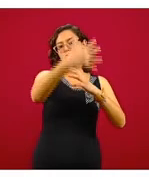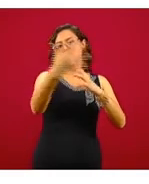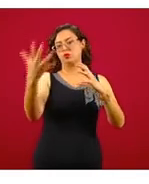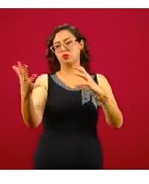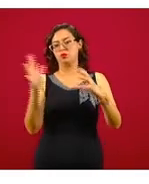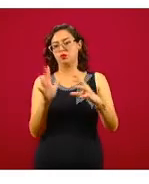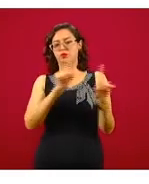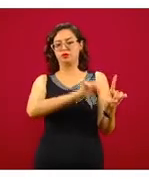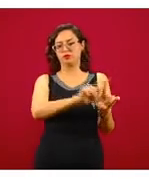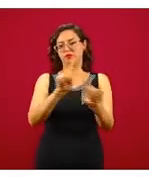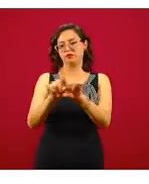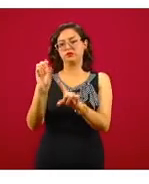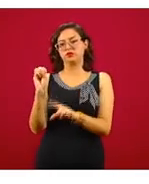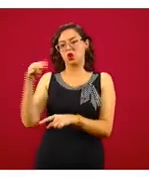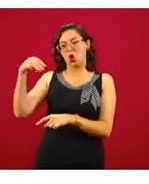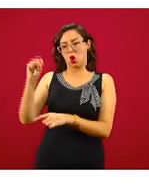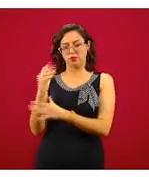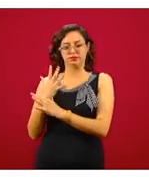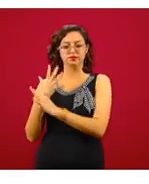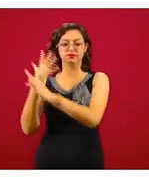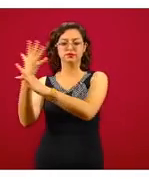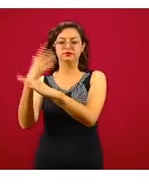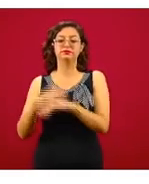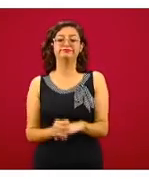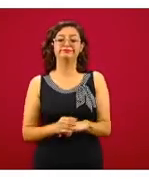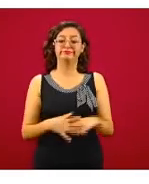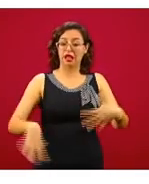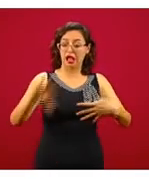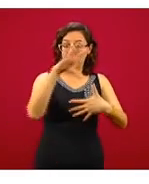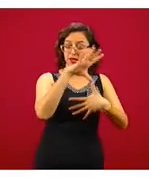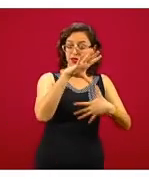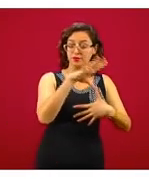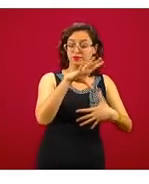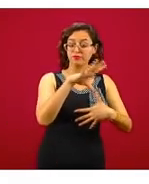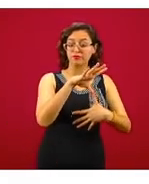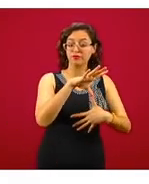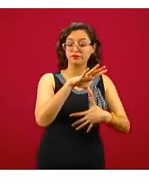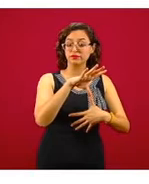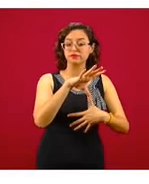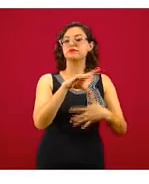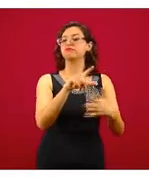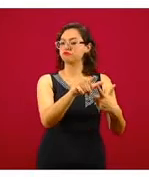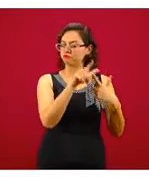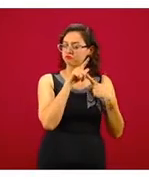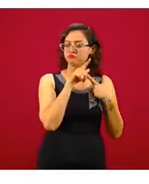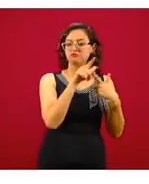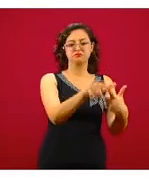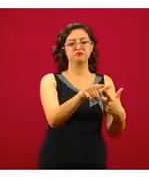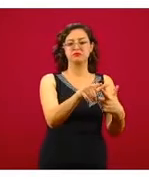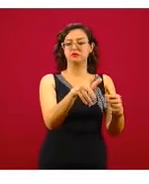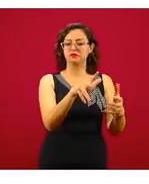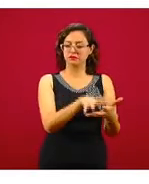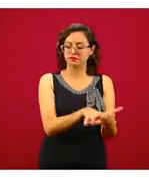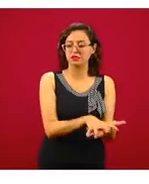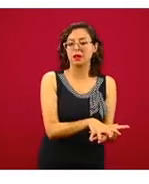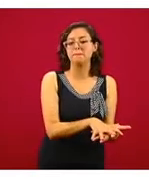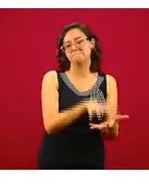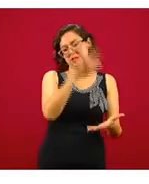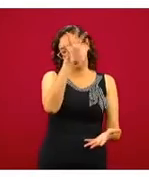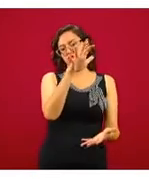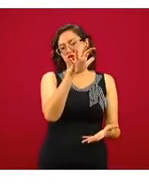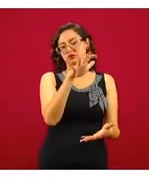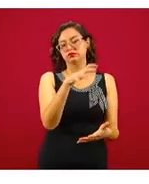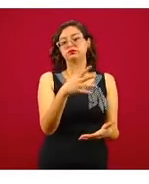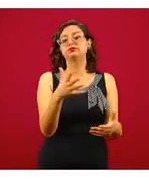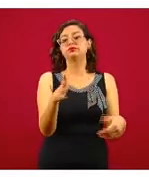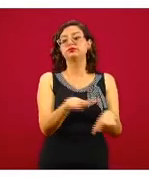by afectada. those Vemos que is la región de los constituted by those Americas cases that have been showing continúa y symptoms during the seguirá past siendo la 14 región days. más afectada, dado